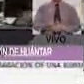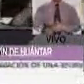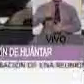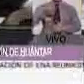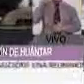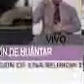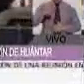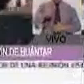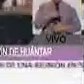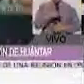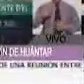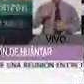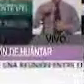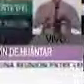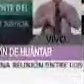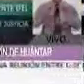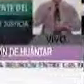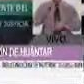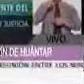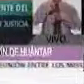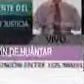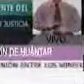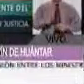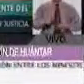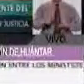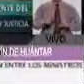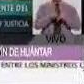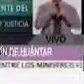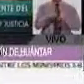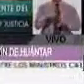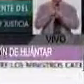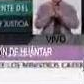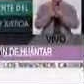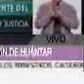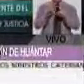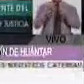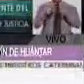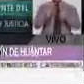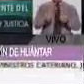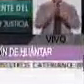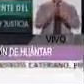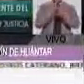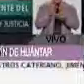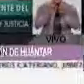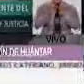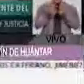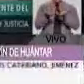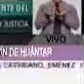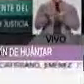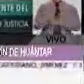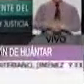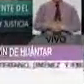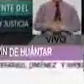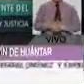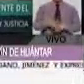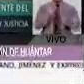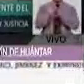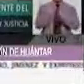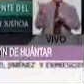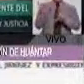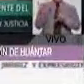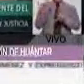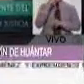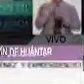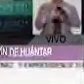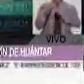Considero como ministro de Justicia y Derechos Humanos que no solo es legal, porque efectivamente la ley lo ampara. La ley orgánica, la